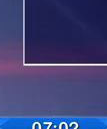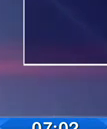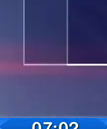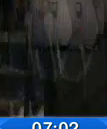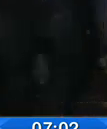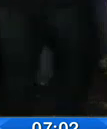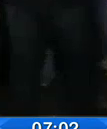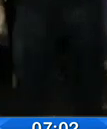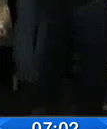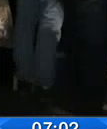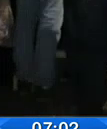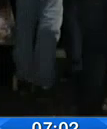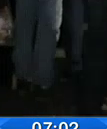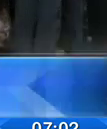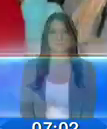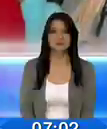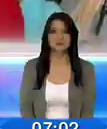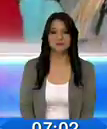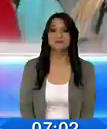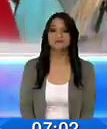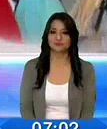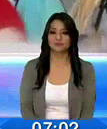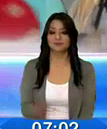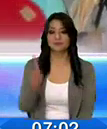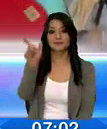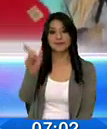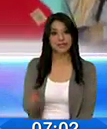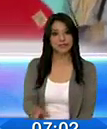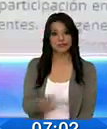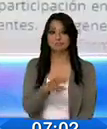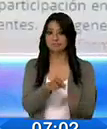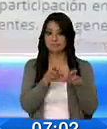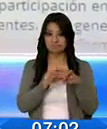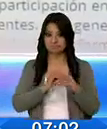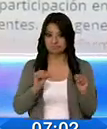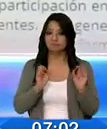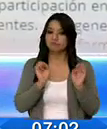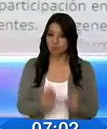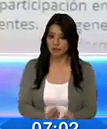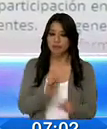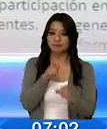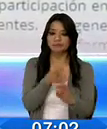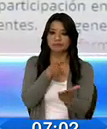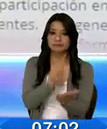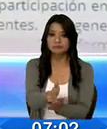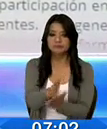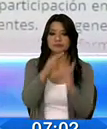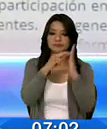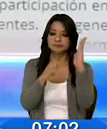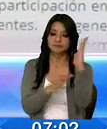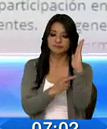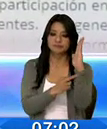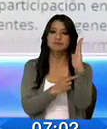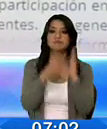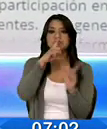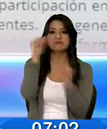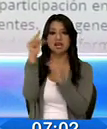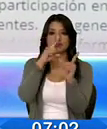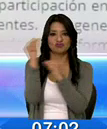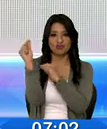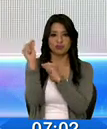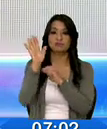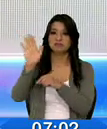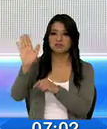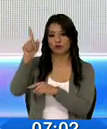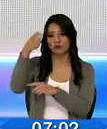registro.migracion.gov.es, los ciudadanos venezolanos que estén en condición de irregularidad podrán acceder al registro migratorio que forma parte de la campaña de